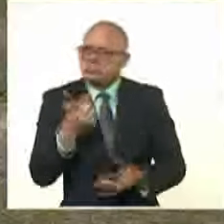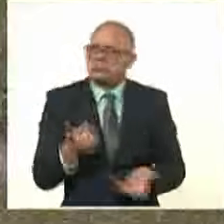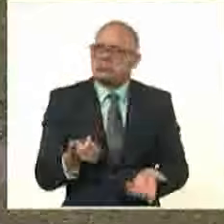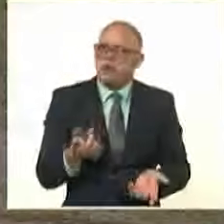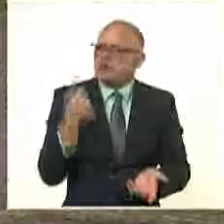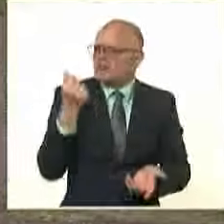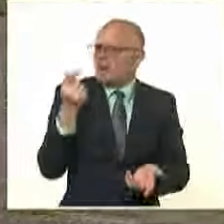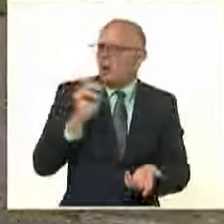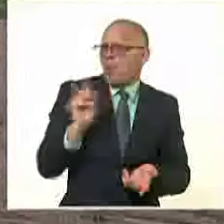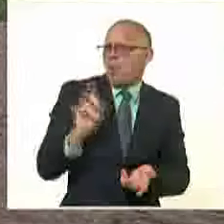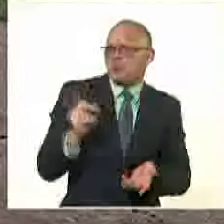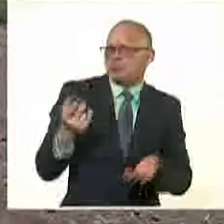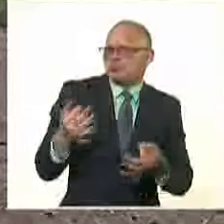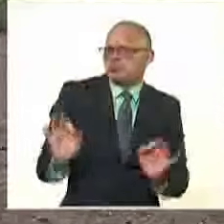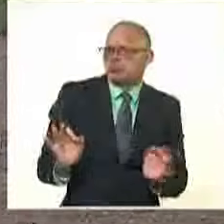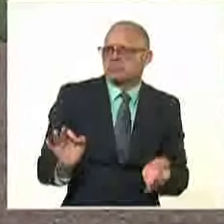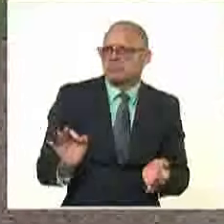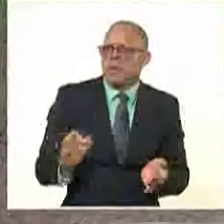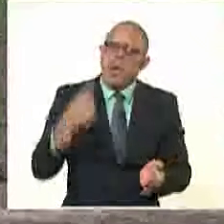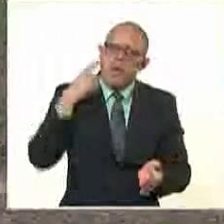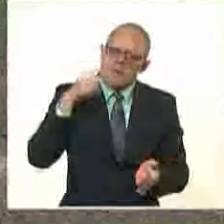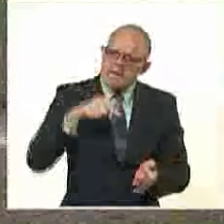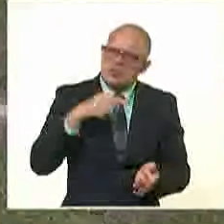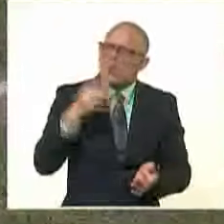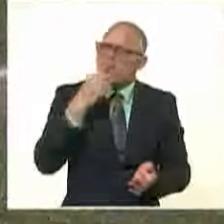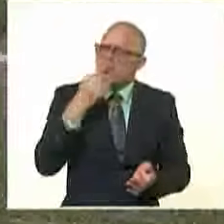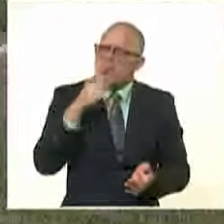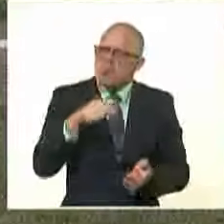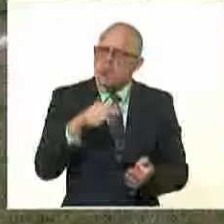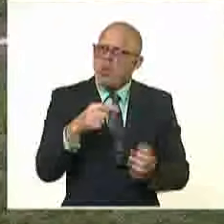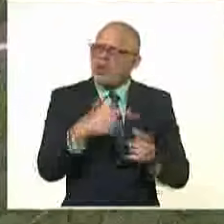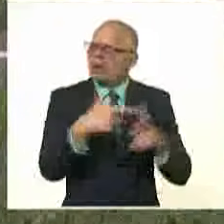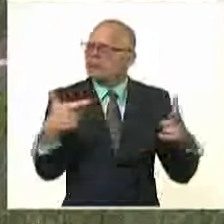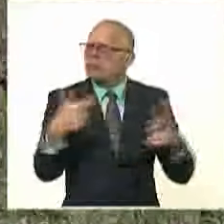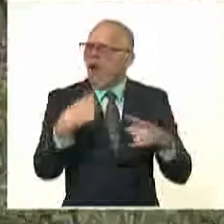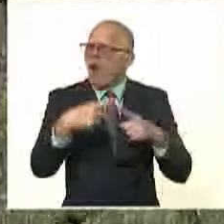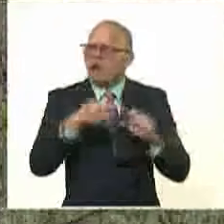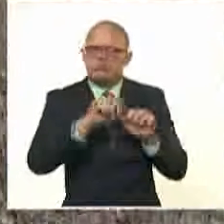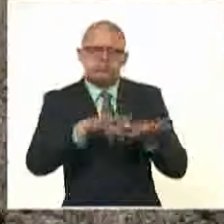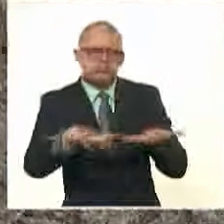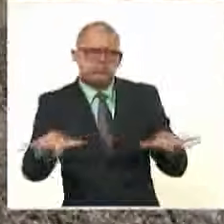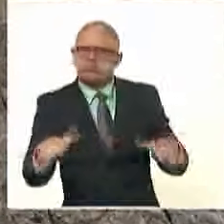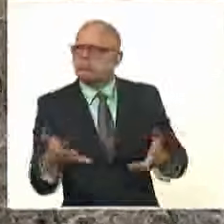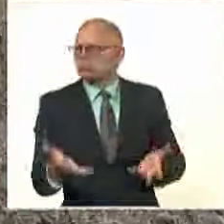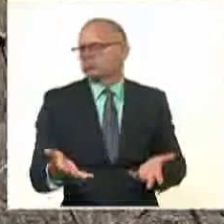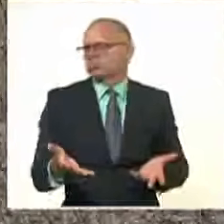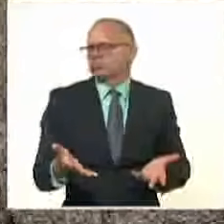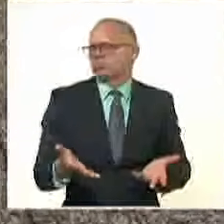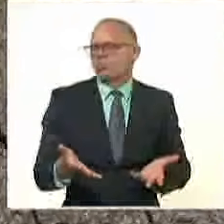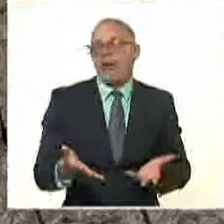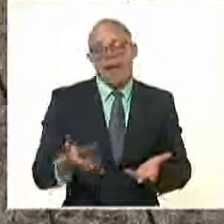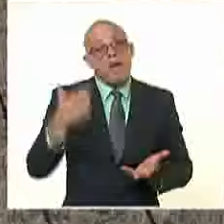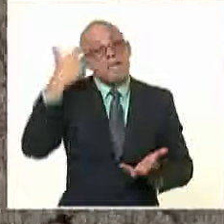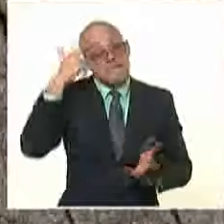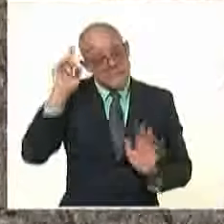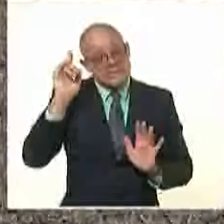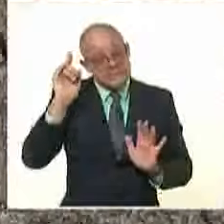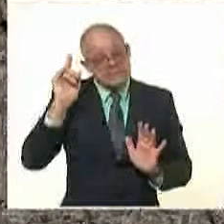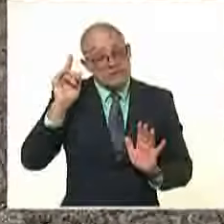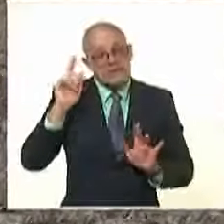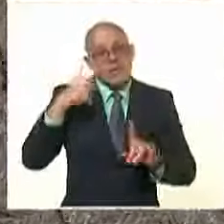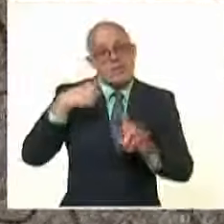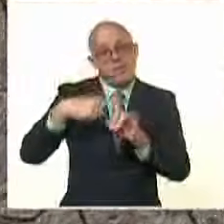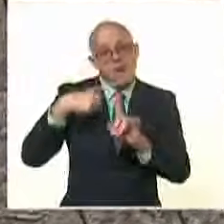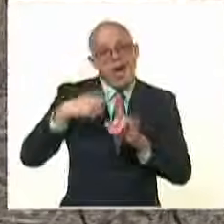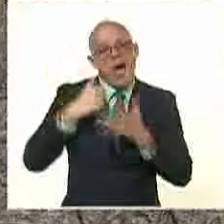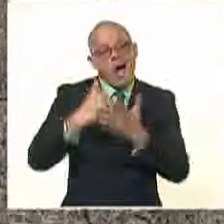recursos, ¿no podrá extenderse la iniciativa a otros territorios del país? Esperemos que sí, por el bien del béisbol